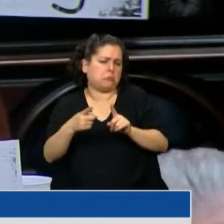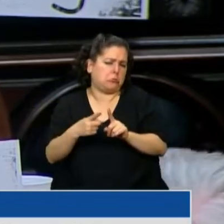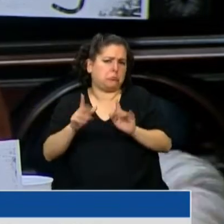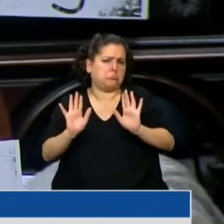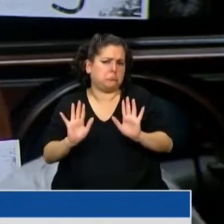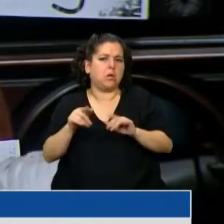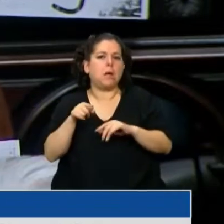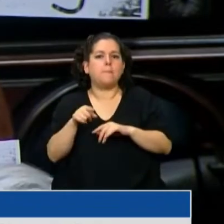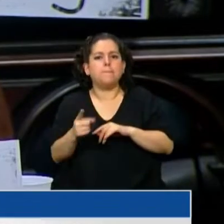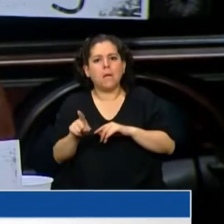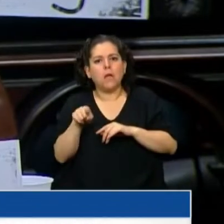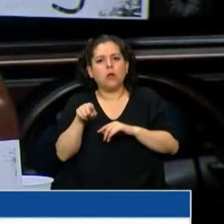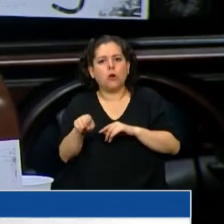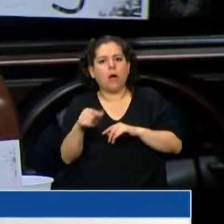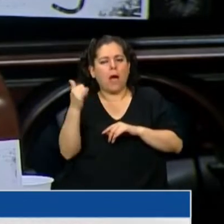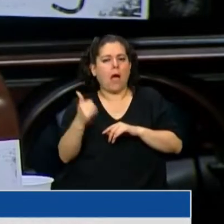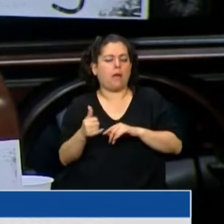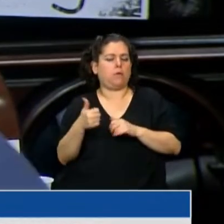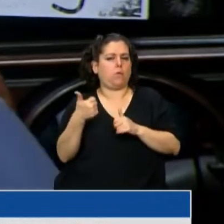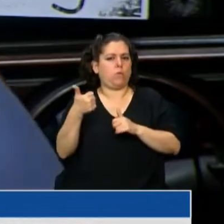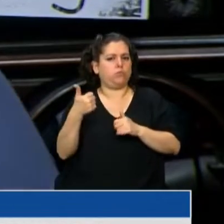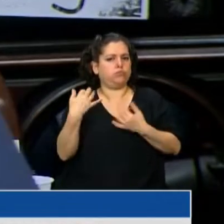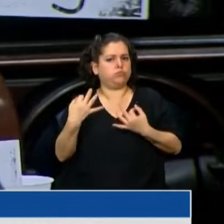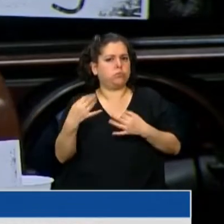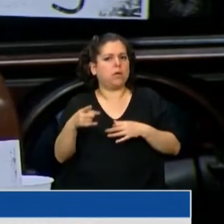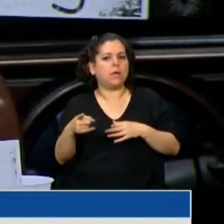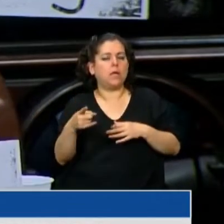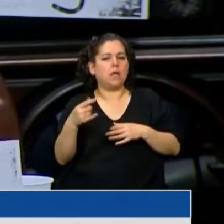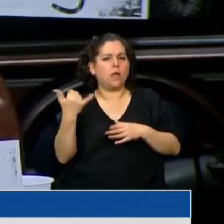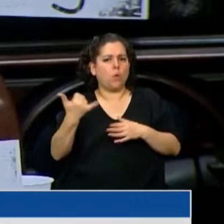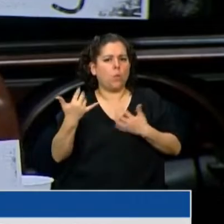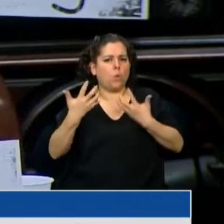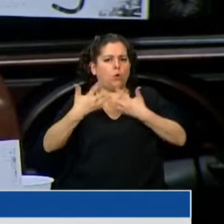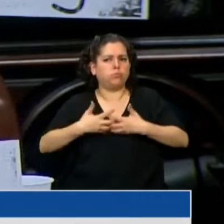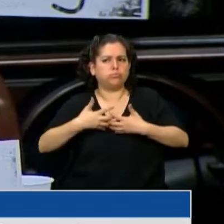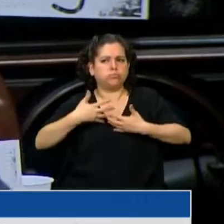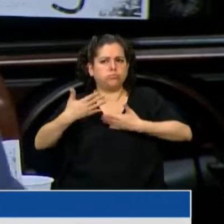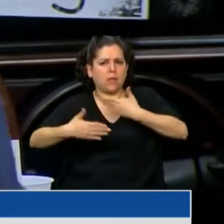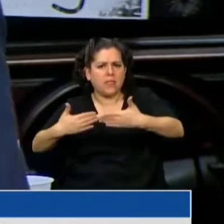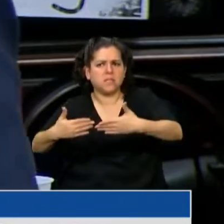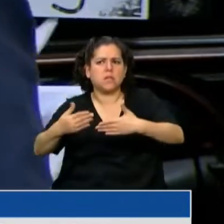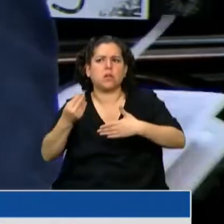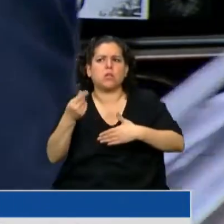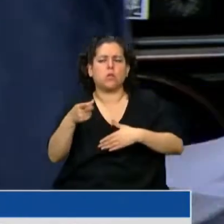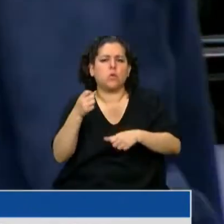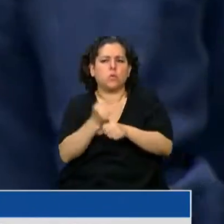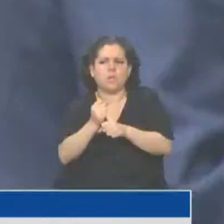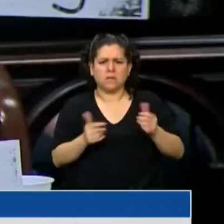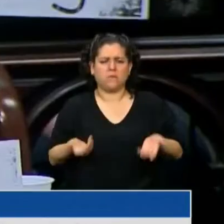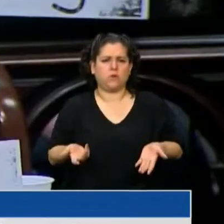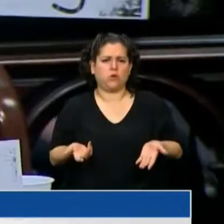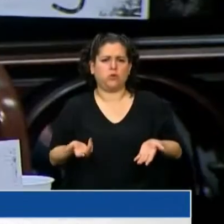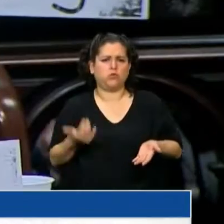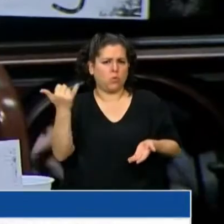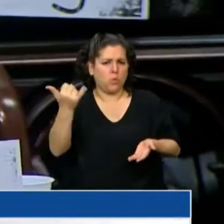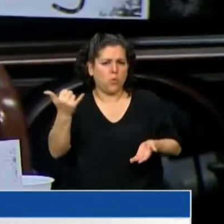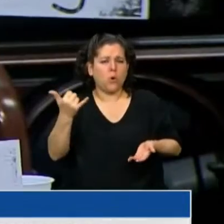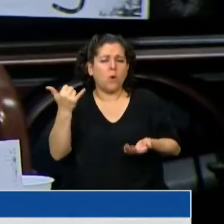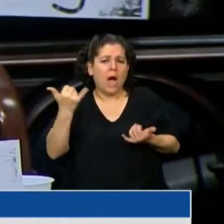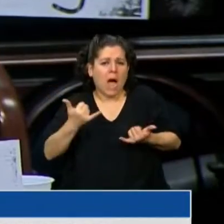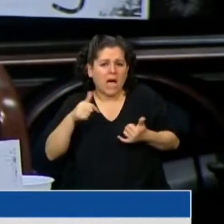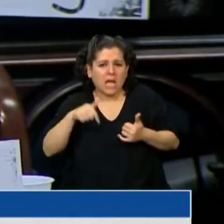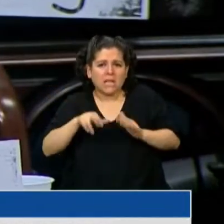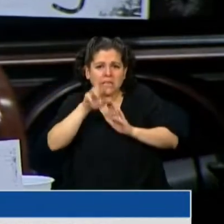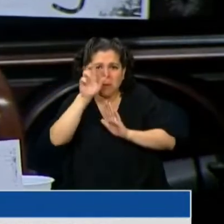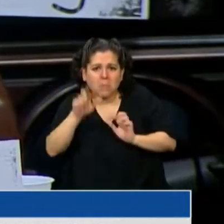la virtud de haber sido desarrollado en un trabajo colectivo. Si hay algo que tiene virtuoso